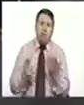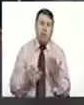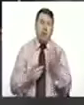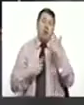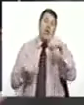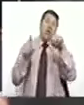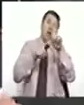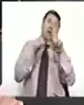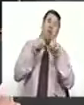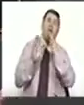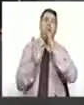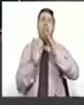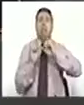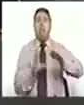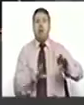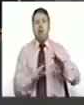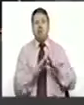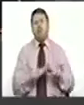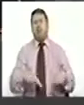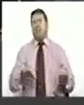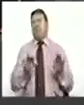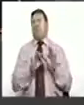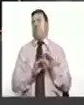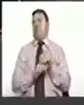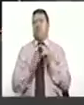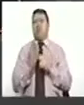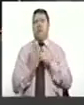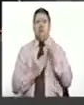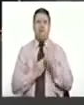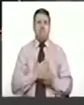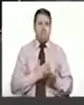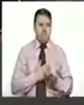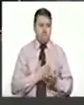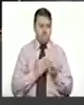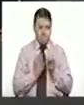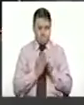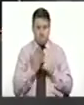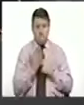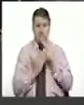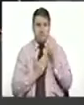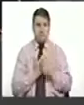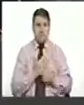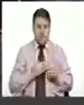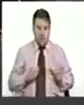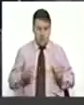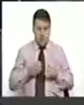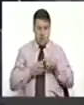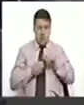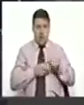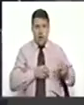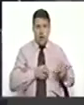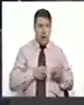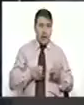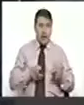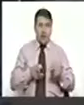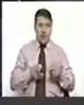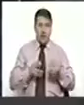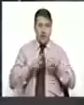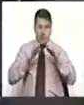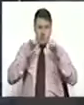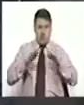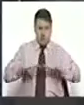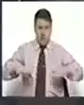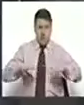Guajira abandonaron el más importante de los proyectos, el proyecto multipropósito del río Ranchería.